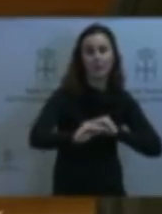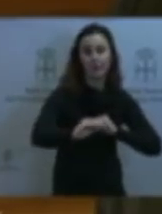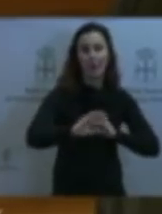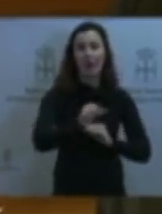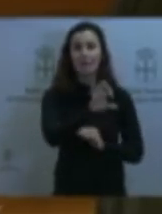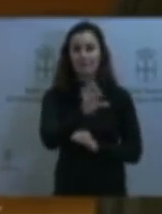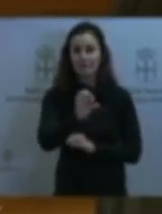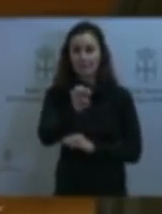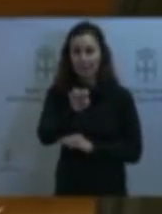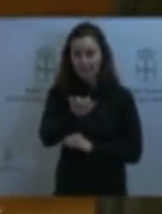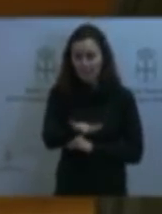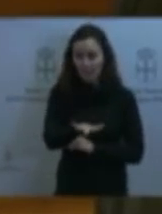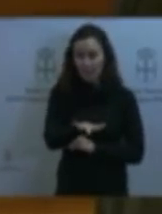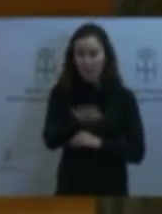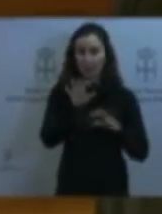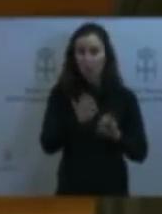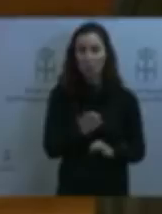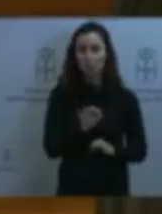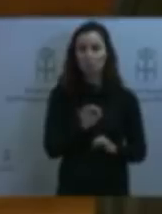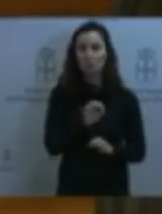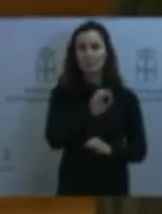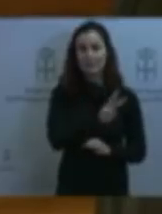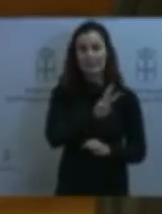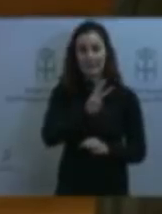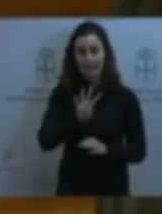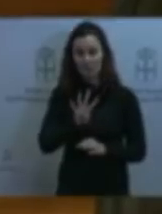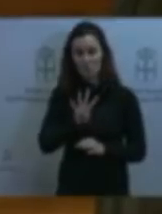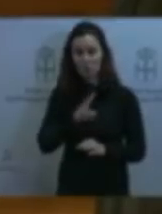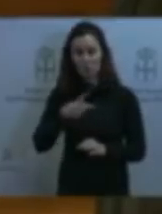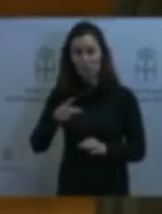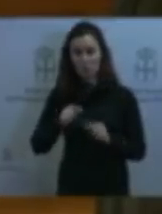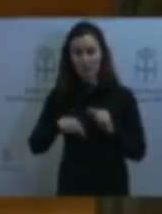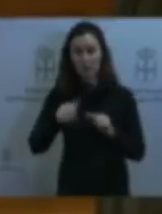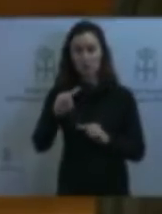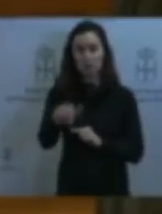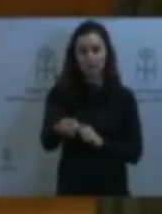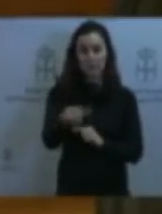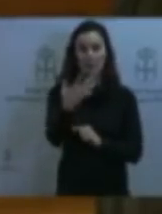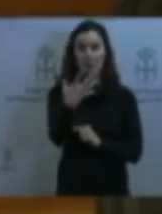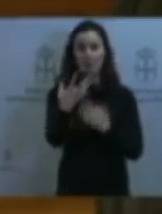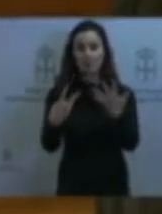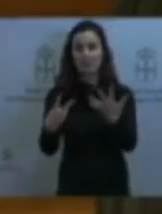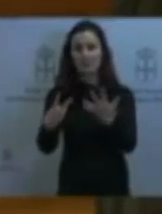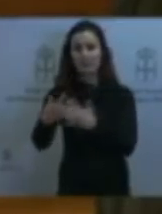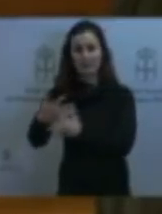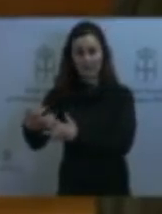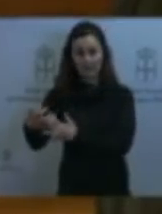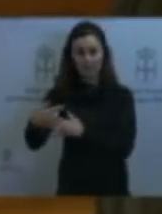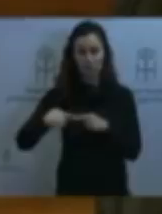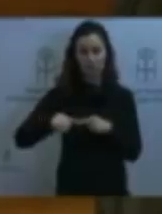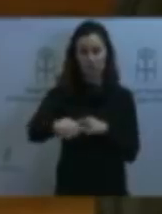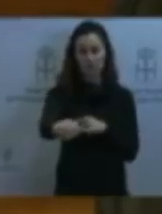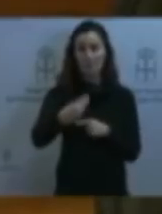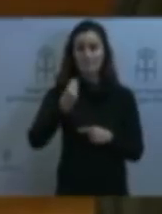kilométricos 34.200 y 57.500. Eso es lo que se hizo. Y lo que me pregunta es si